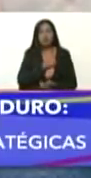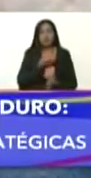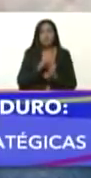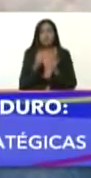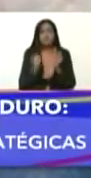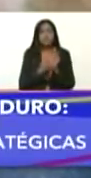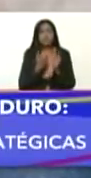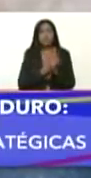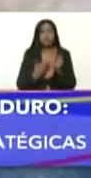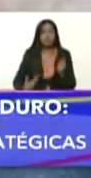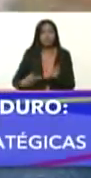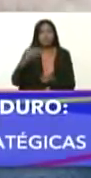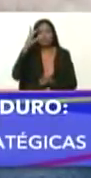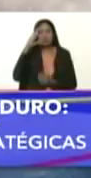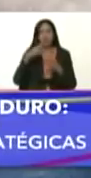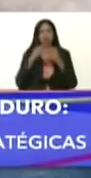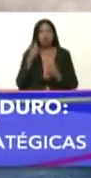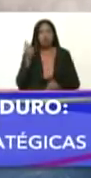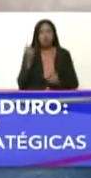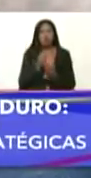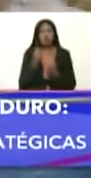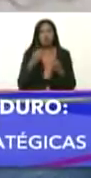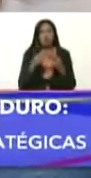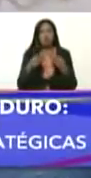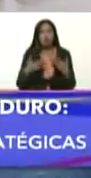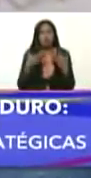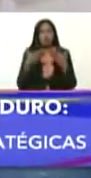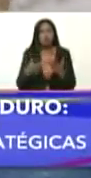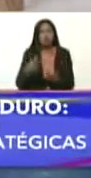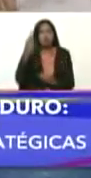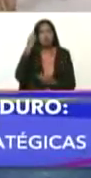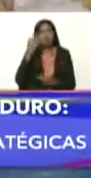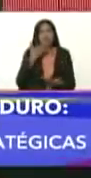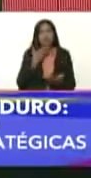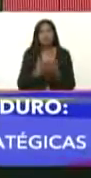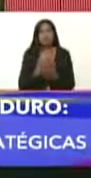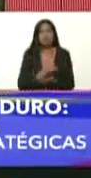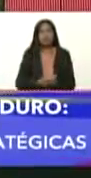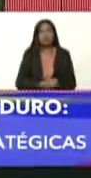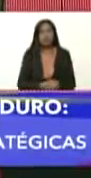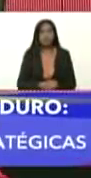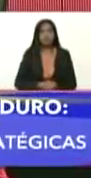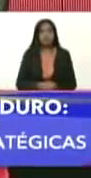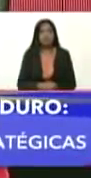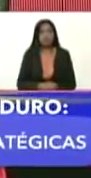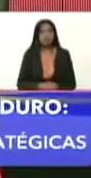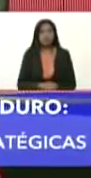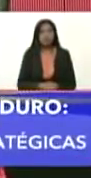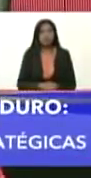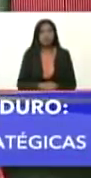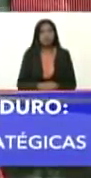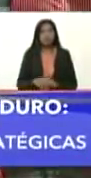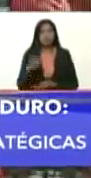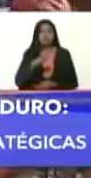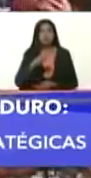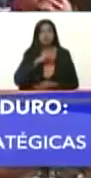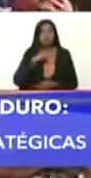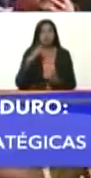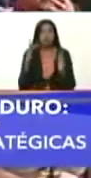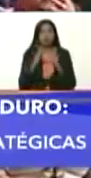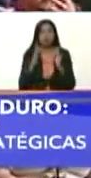vicepresidenta Delcy. Gracias por todo el apoyo, por toda la entrega que estuvo ese día, presidenta. Donde hicimos un pase